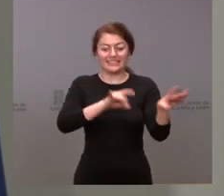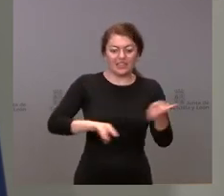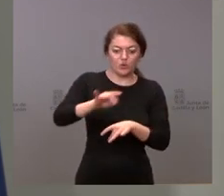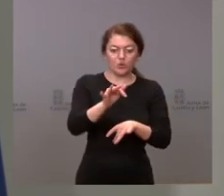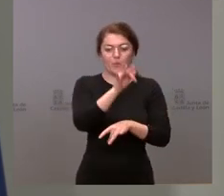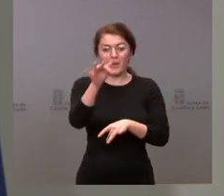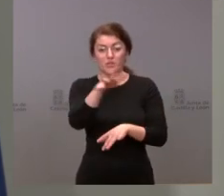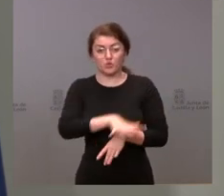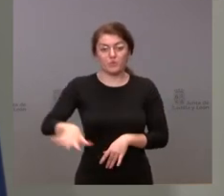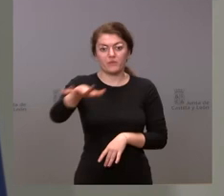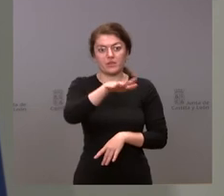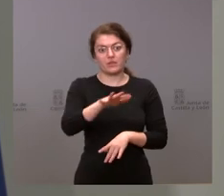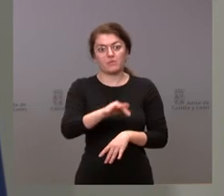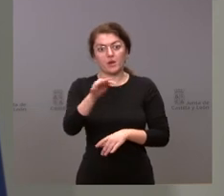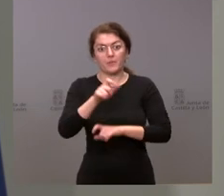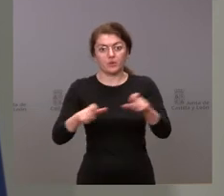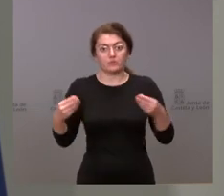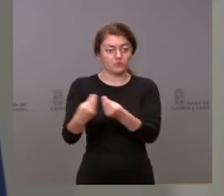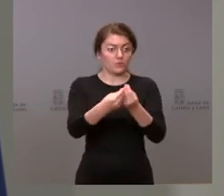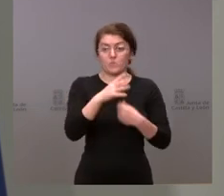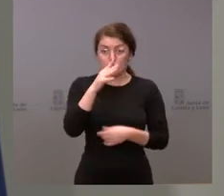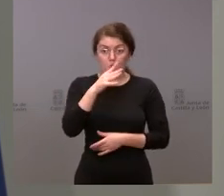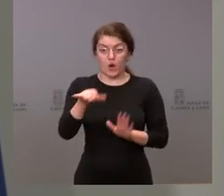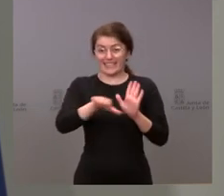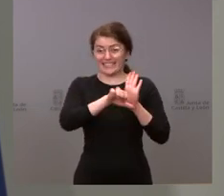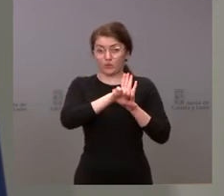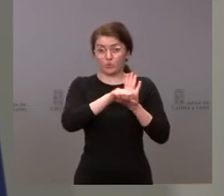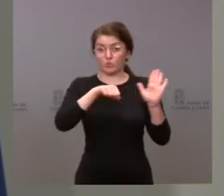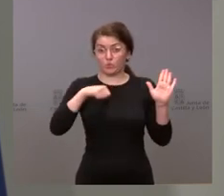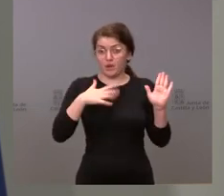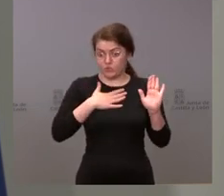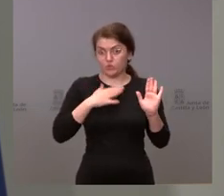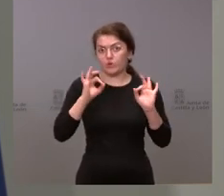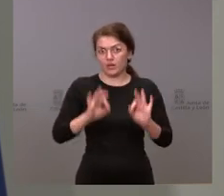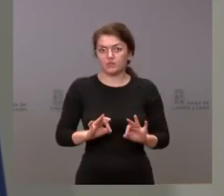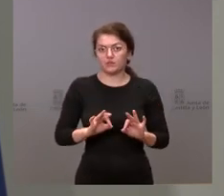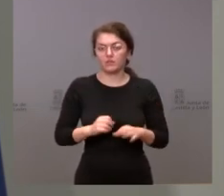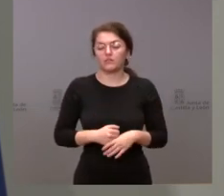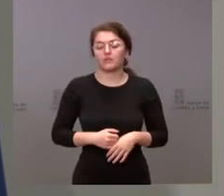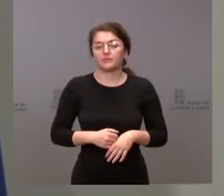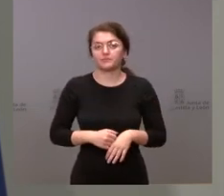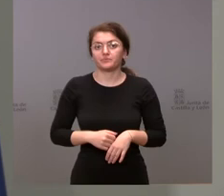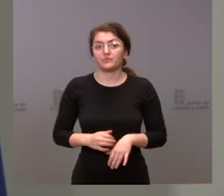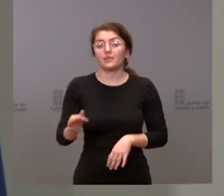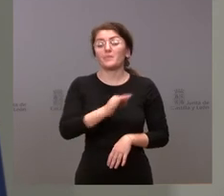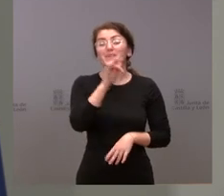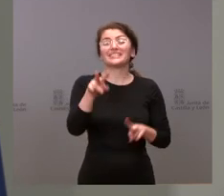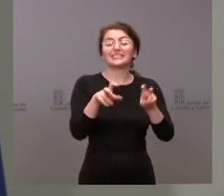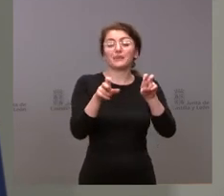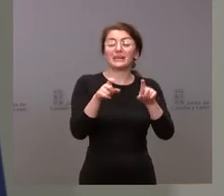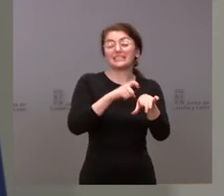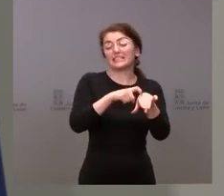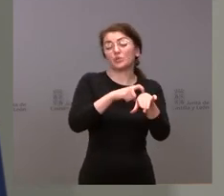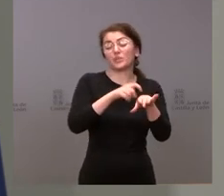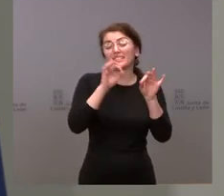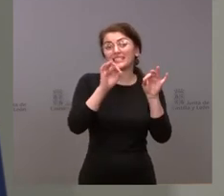además esto viene en nuestro propio estatuto de autonomía en que algunas cuestiones singulares sean tenidas en cuenta pero también la